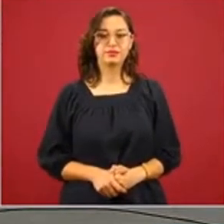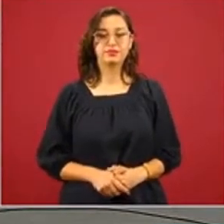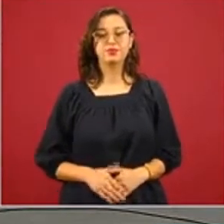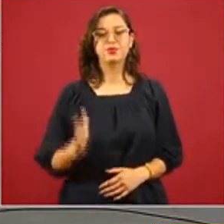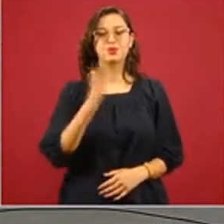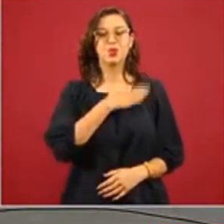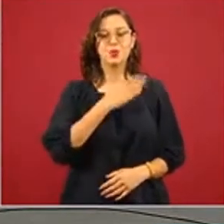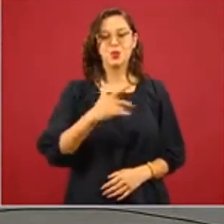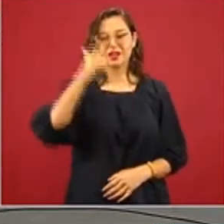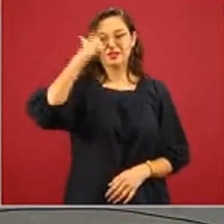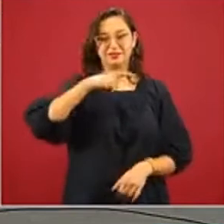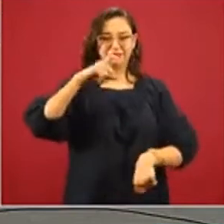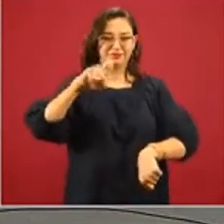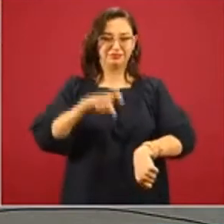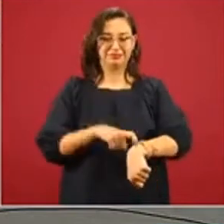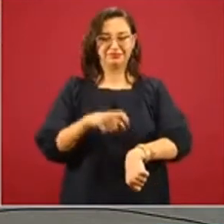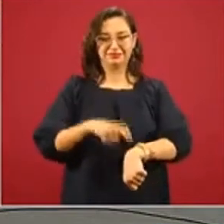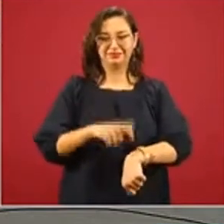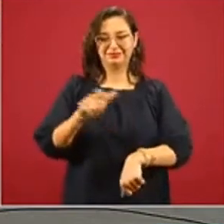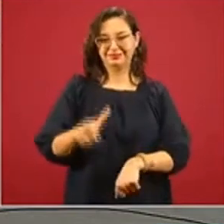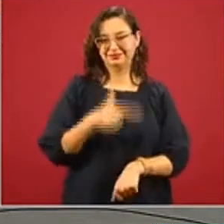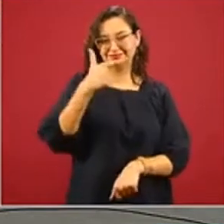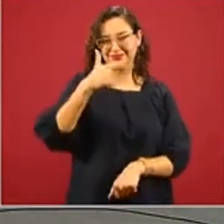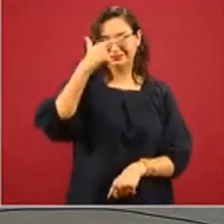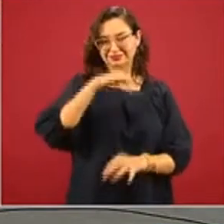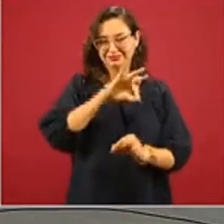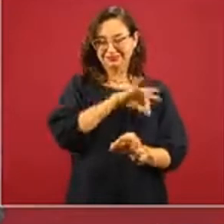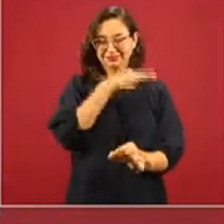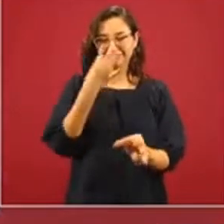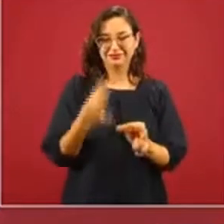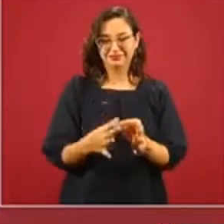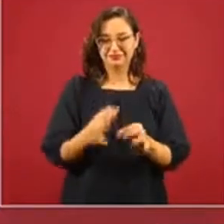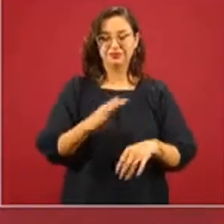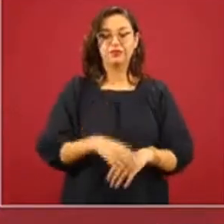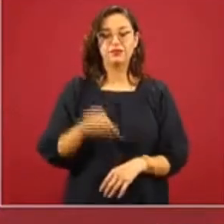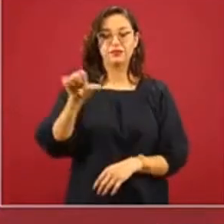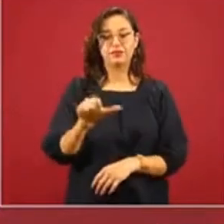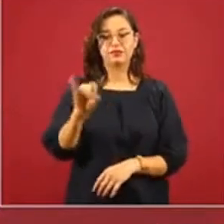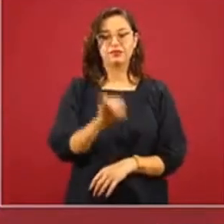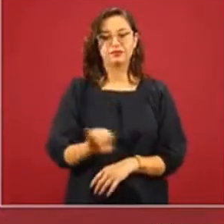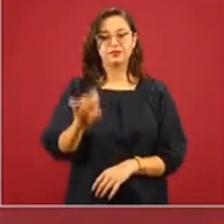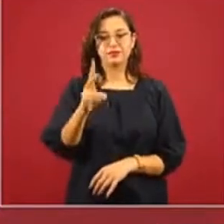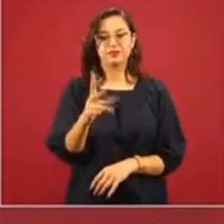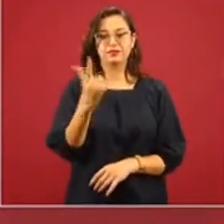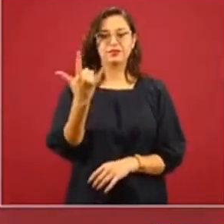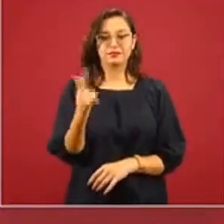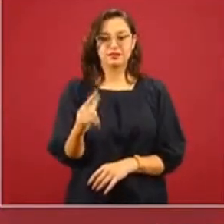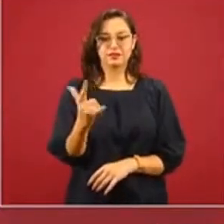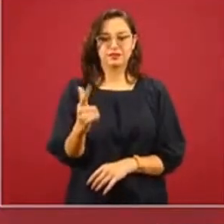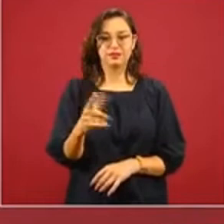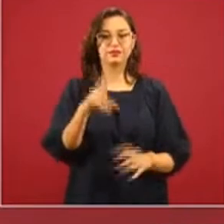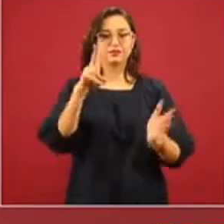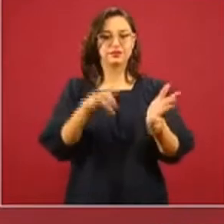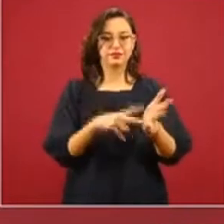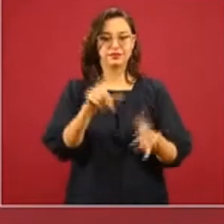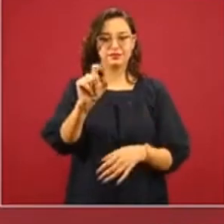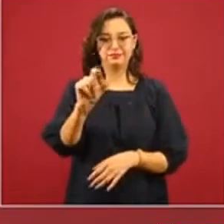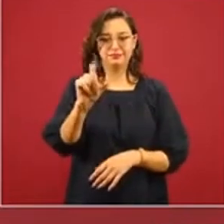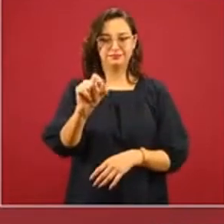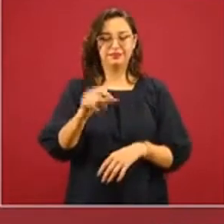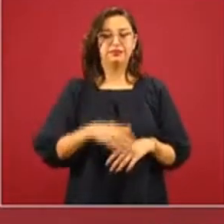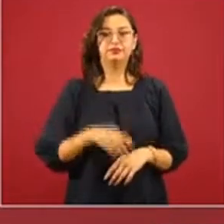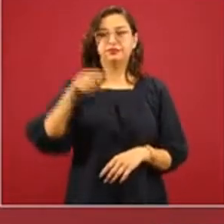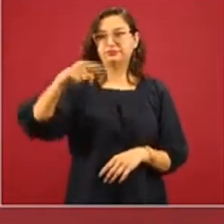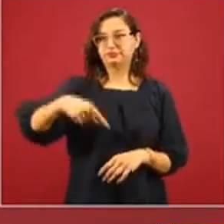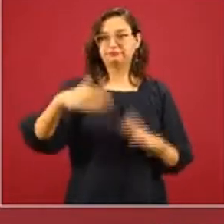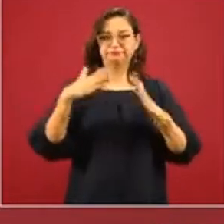Muy buenas noches, son las 19 horas en punto de este jueves 2 de julio de 2020. Estamos